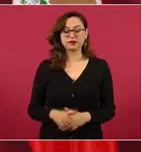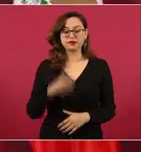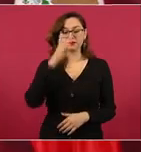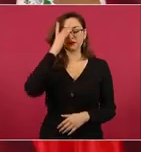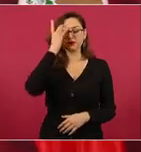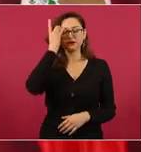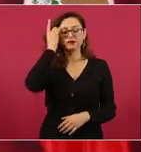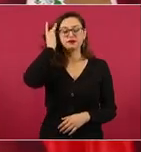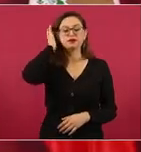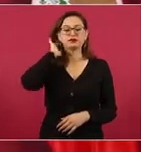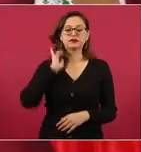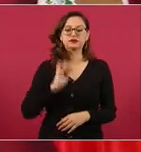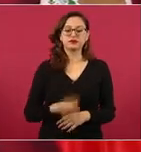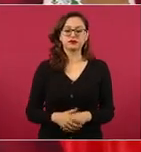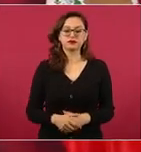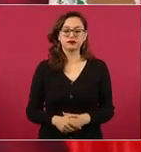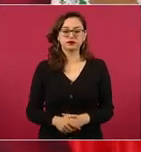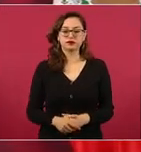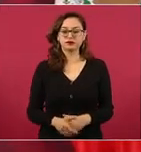el peinado.